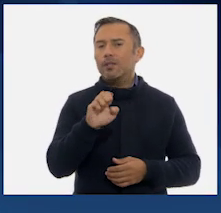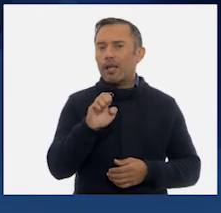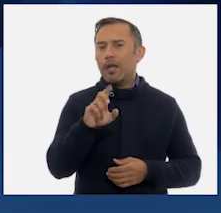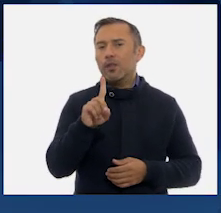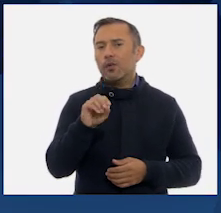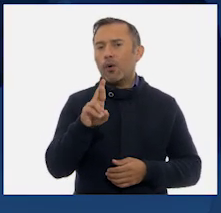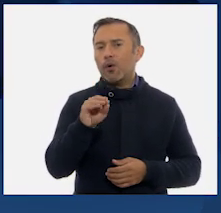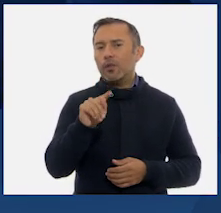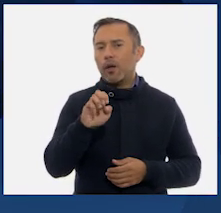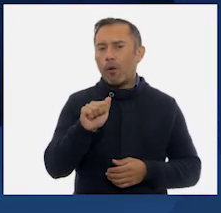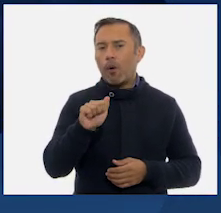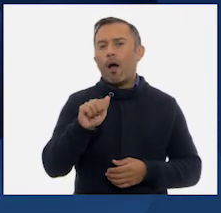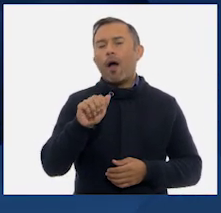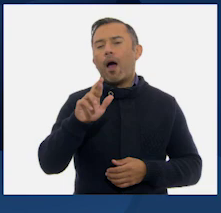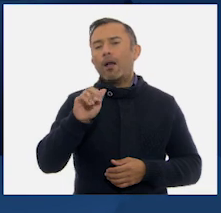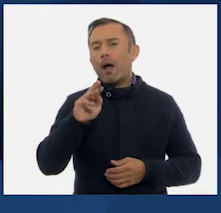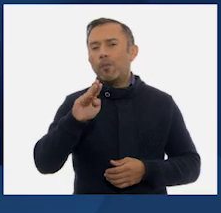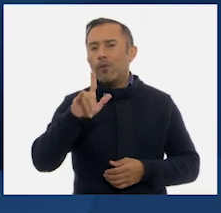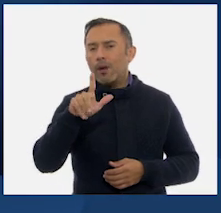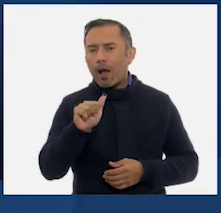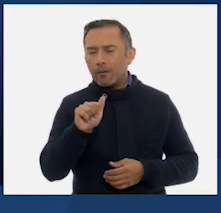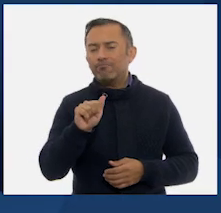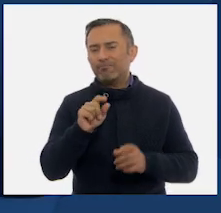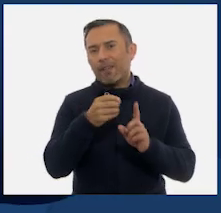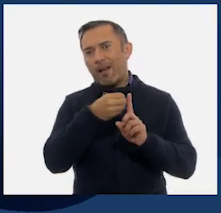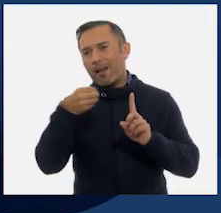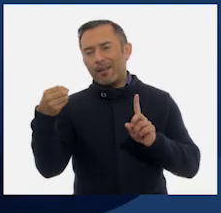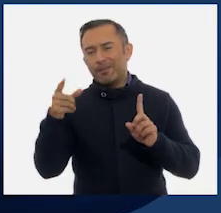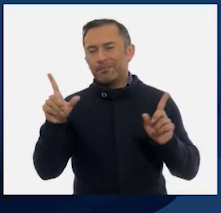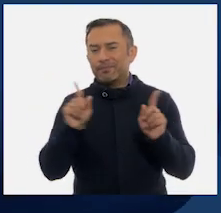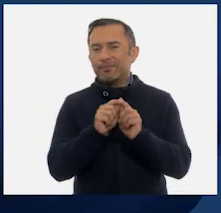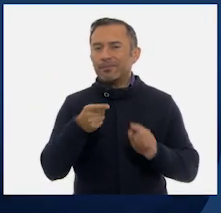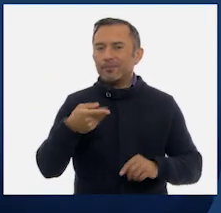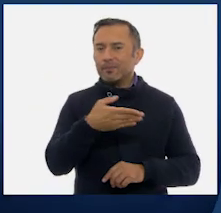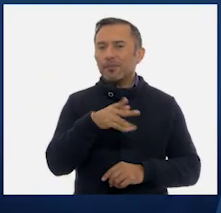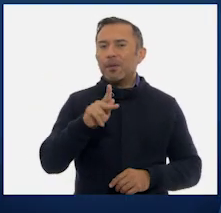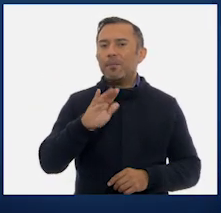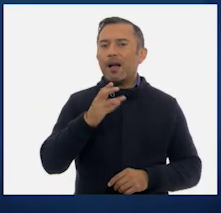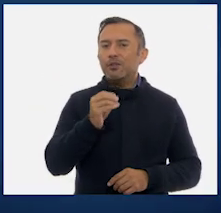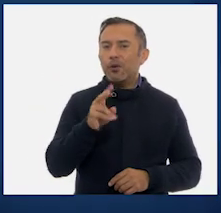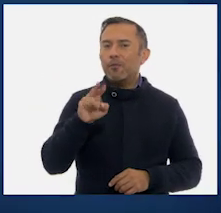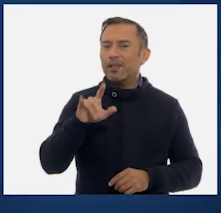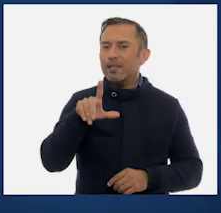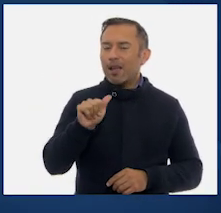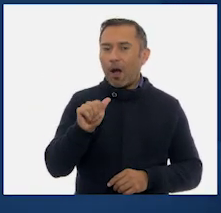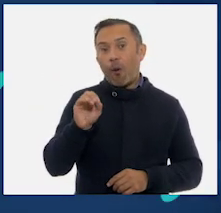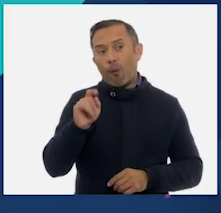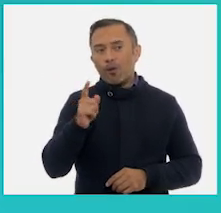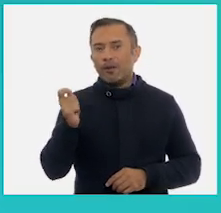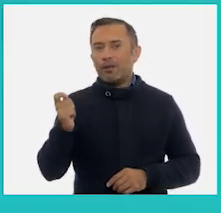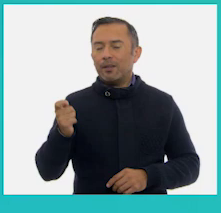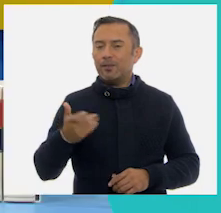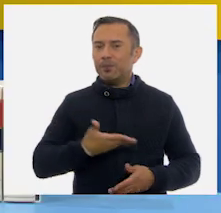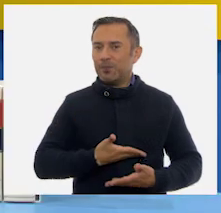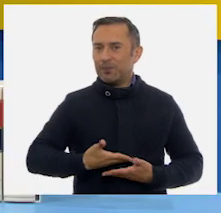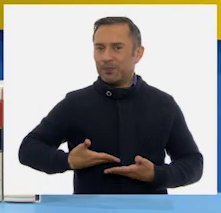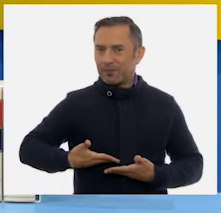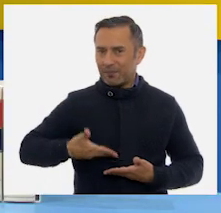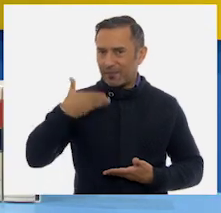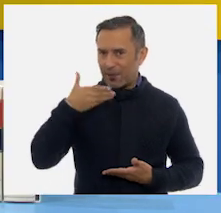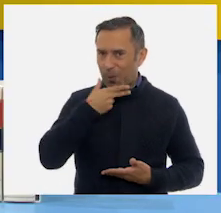mejor conocido por todos como Pancho Villa y como el Centauro del Norte, ¿cierto, Gaby? Así es, María. Por lo que